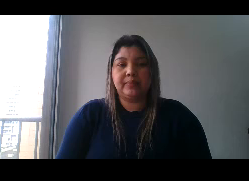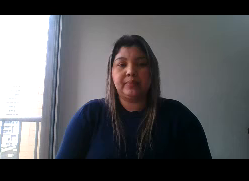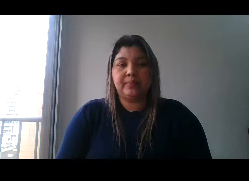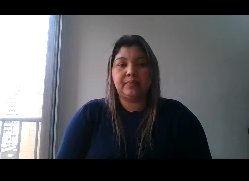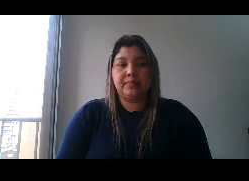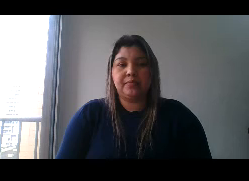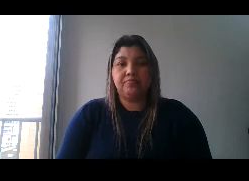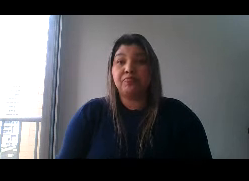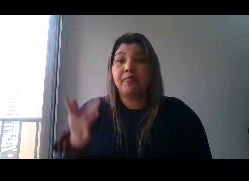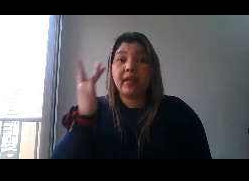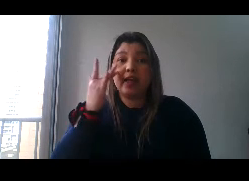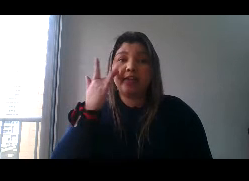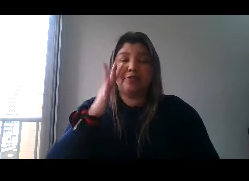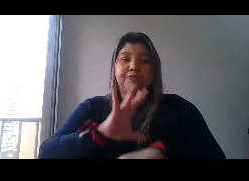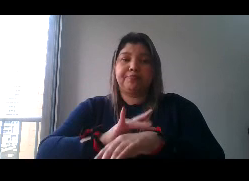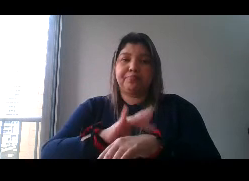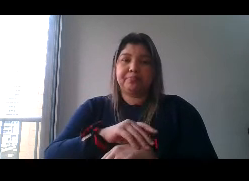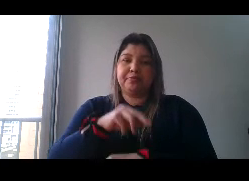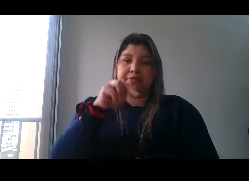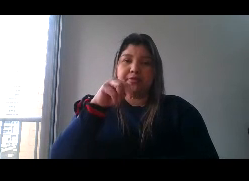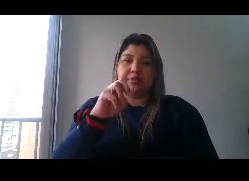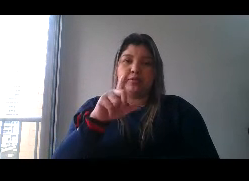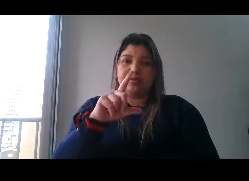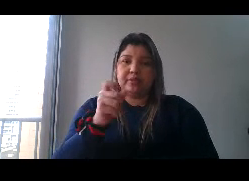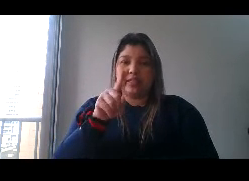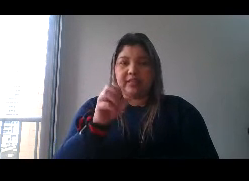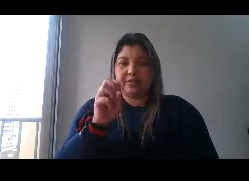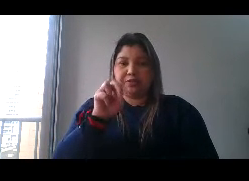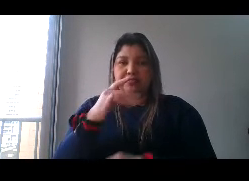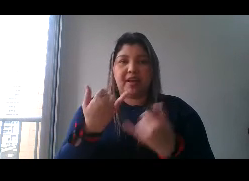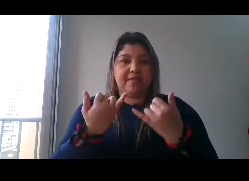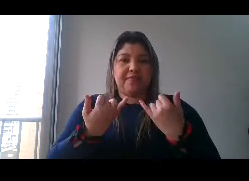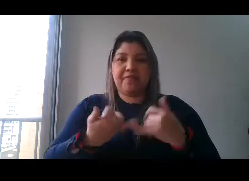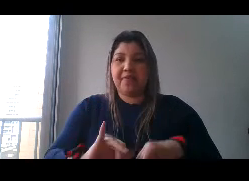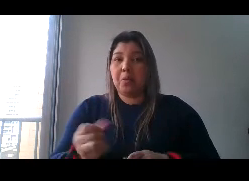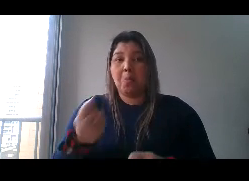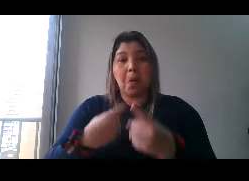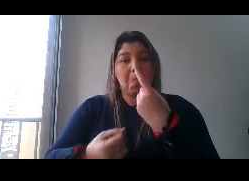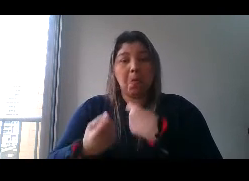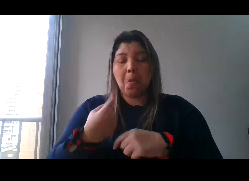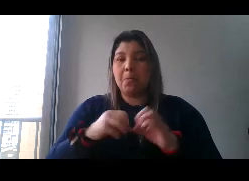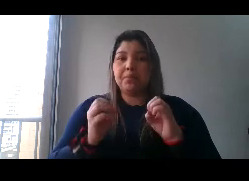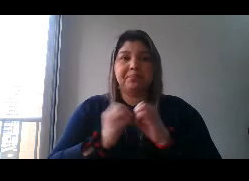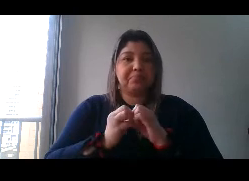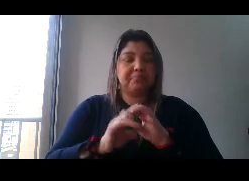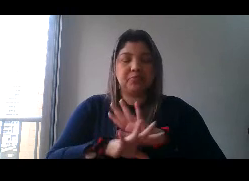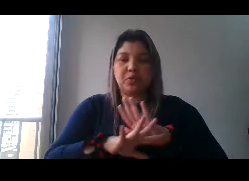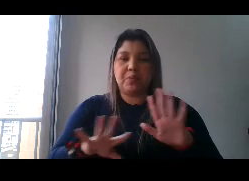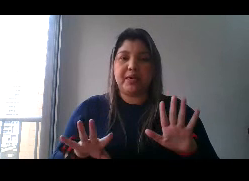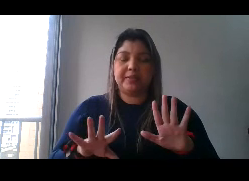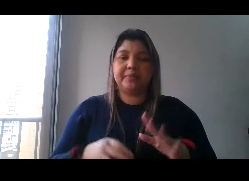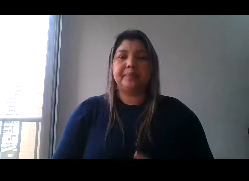Listo, doctor Nelson. Bueno, ya vamos a dar entonces cierre a este espacio. No contamos con preguntas adicionales.